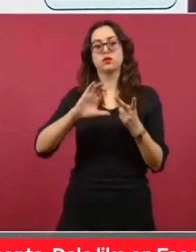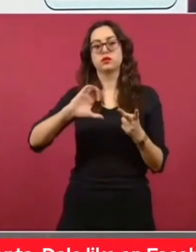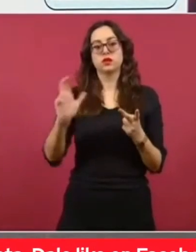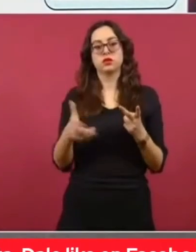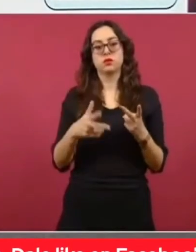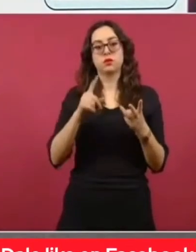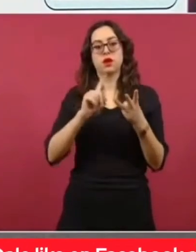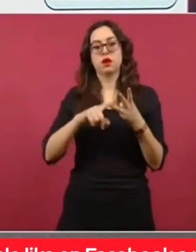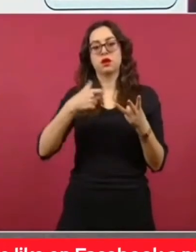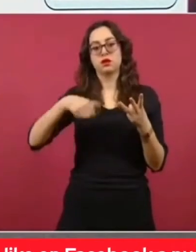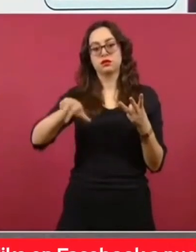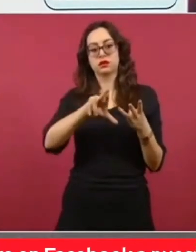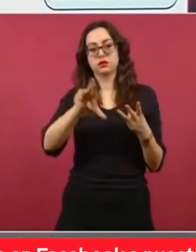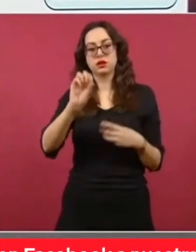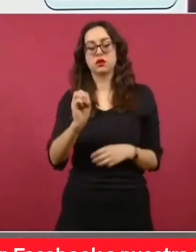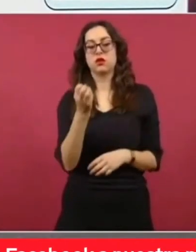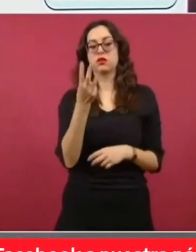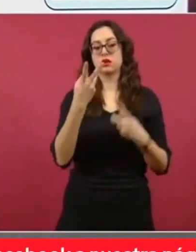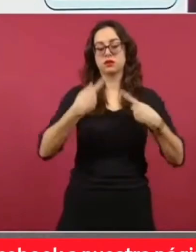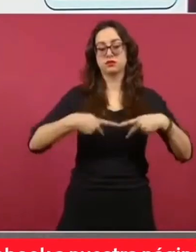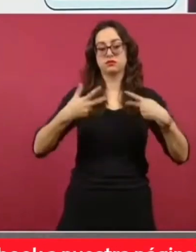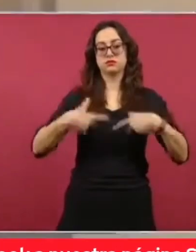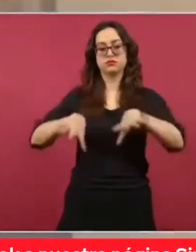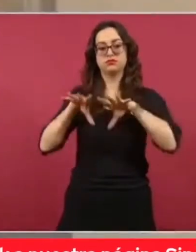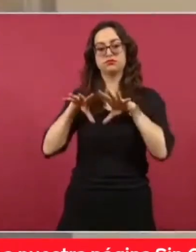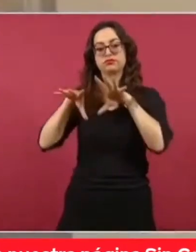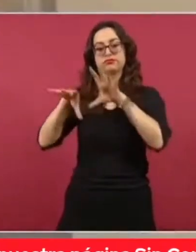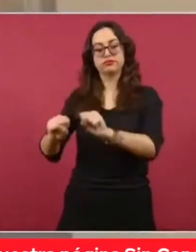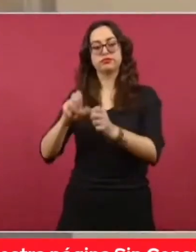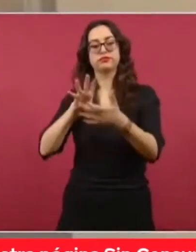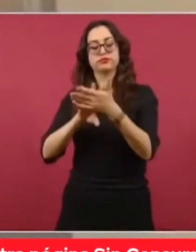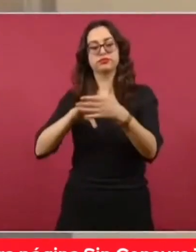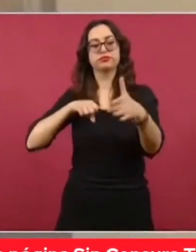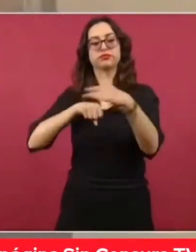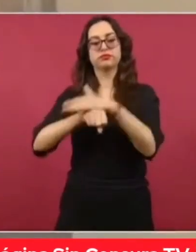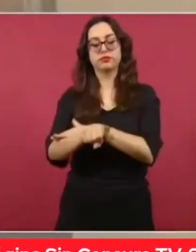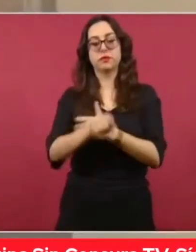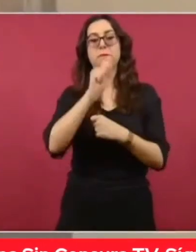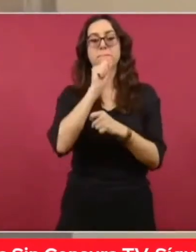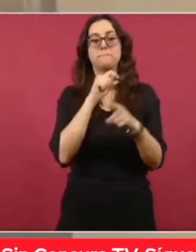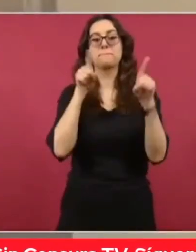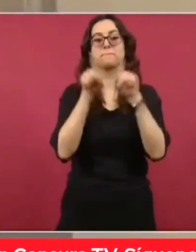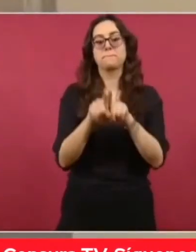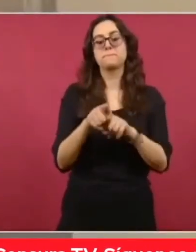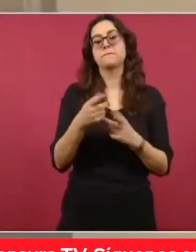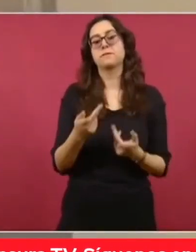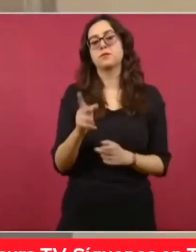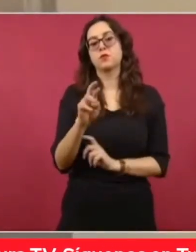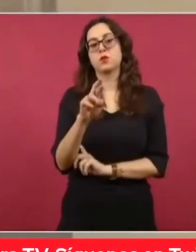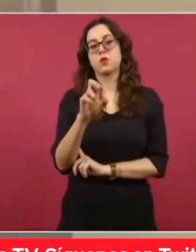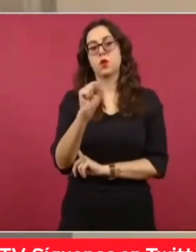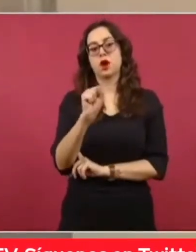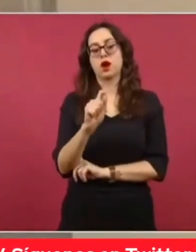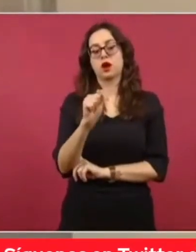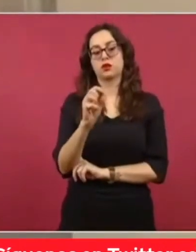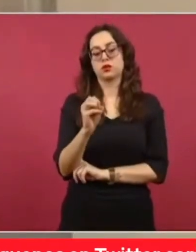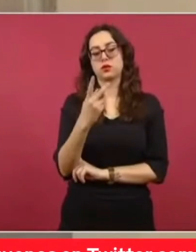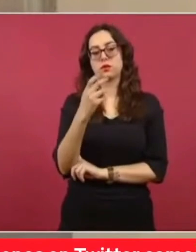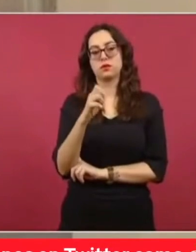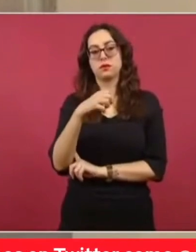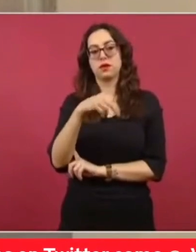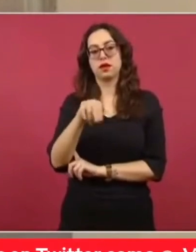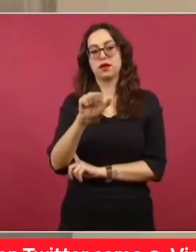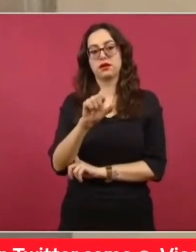Roo otra vez tres detenidos también armas cortas cargadores dosis de droga Igualmente en Puerto Peñasco Sonora Esto fue una